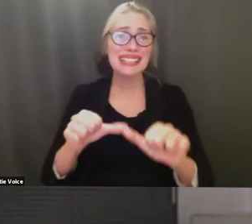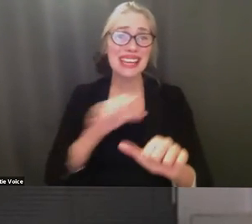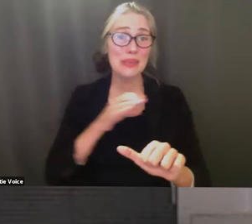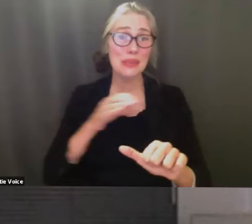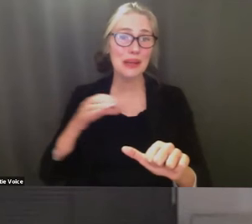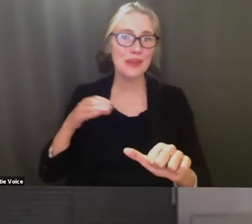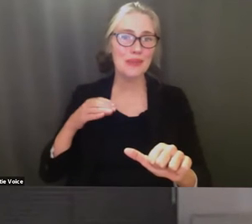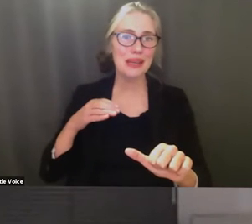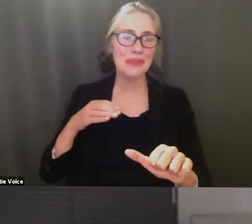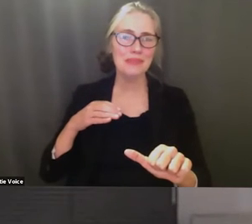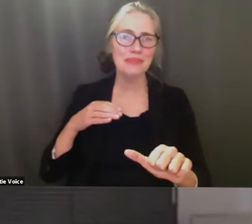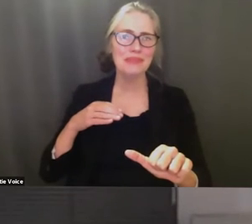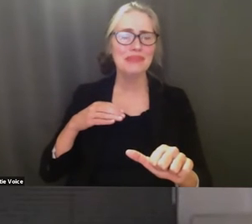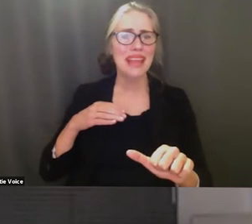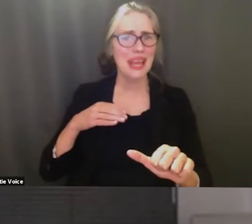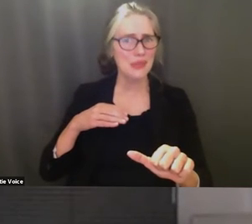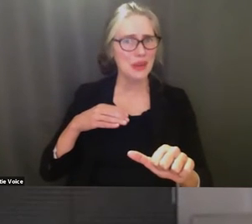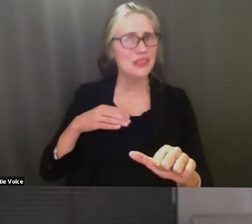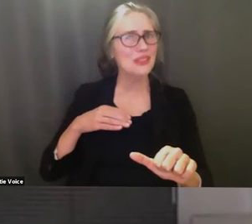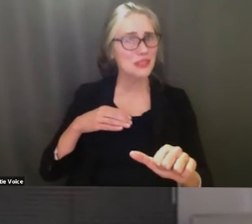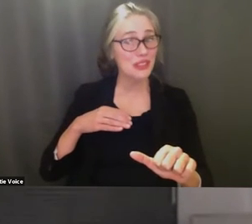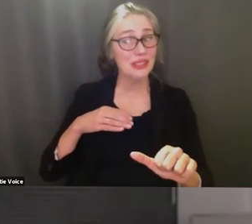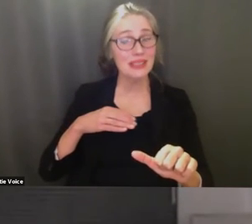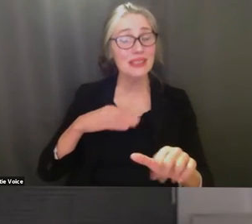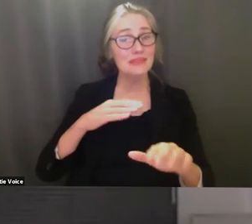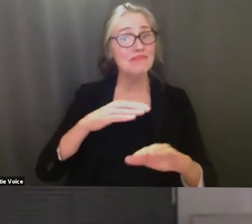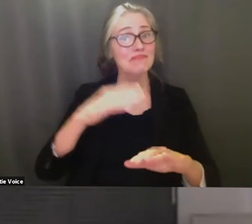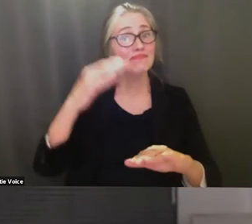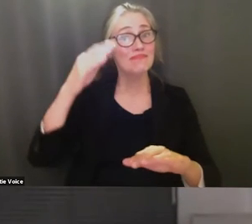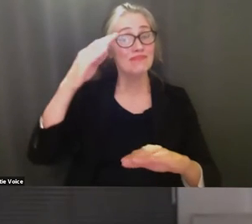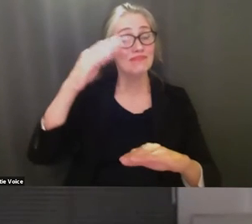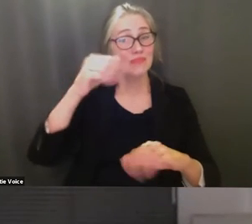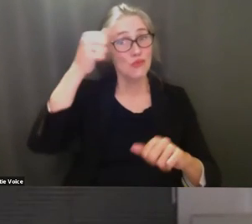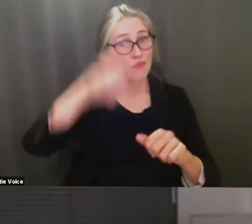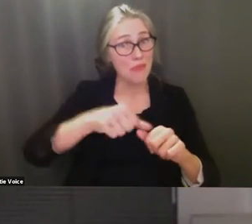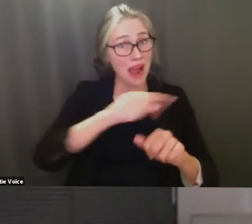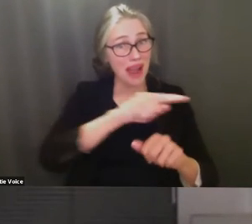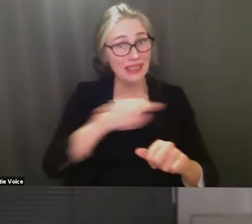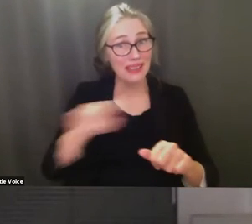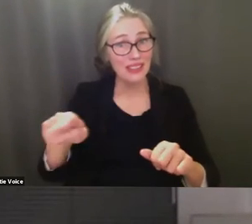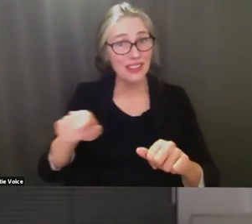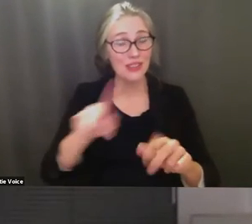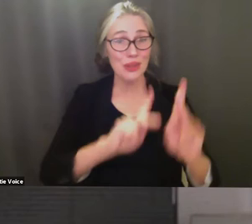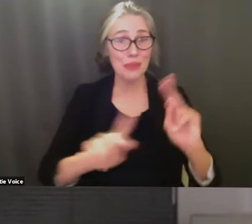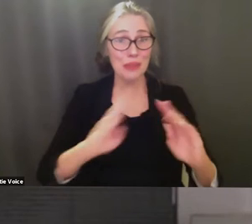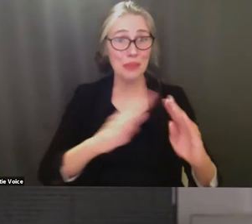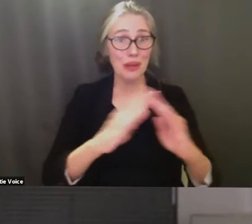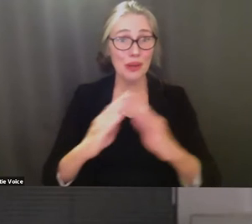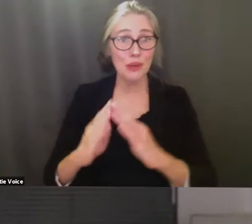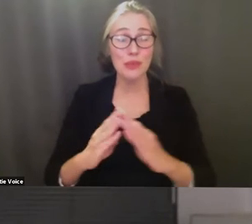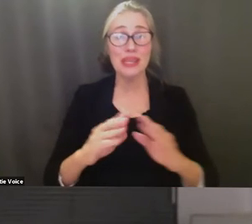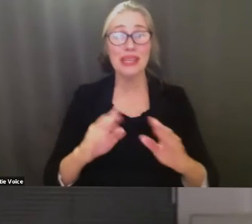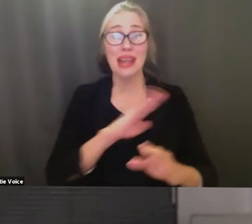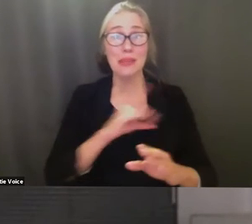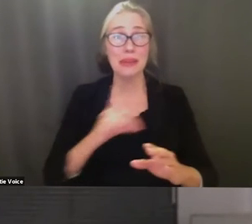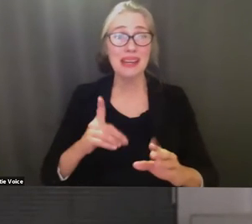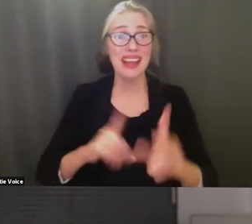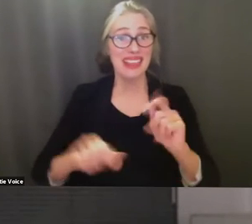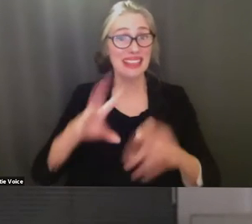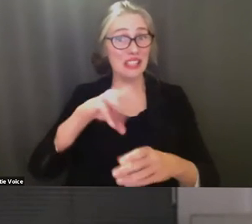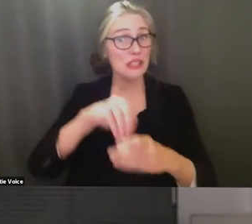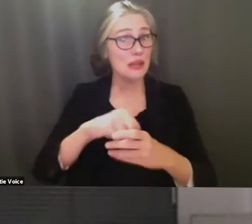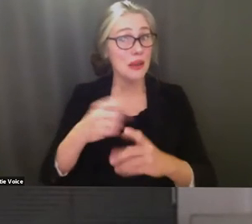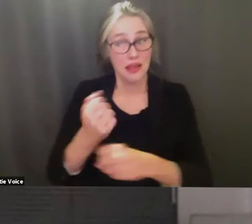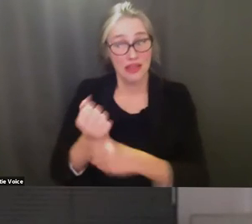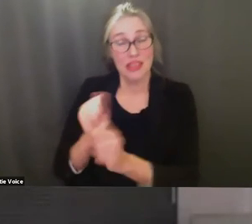público y a mis colegas del Consejo que esta idea surgió de nuestro Comité de Sustentabilidad, que está conformado por maestros, estudiantes,